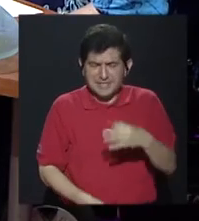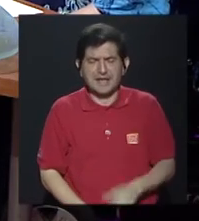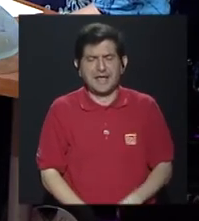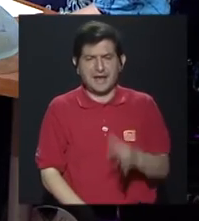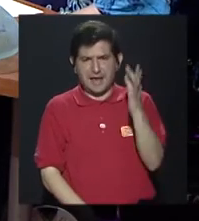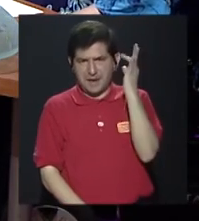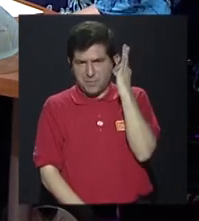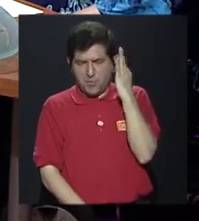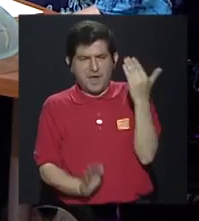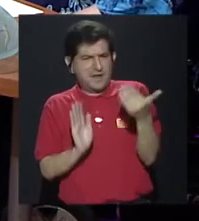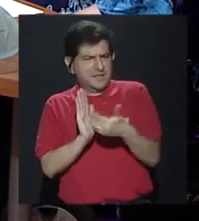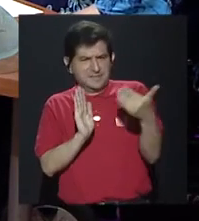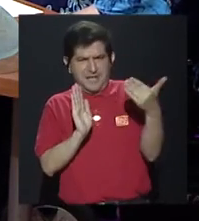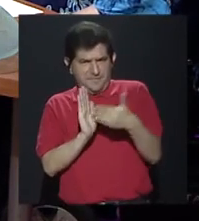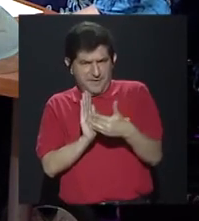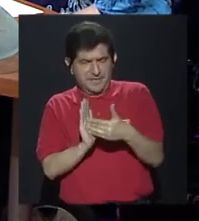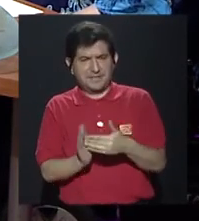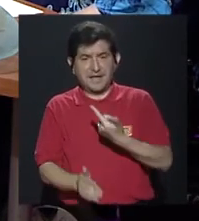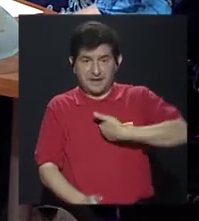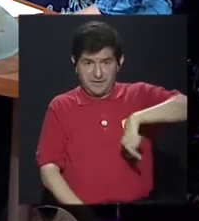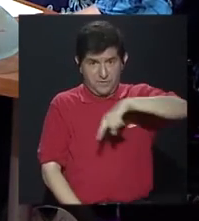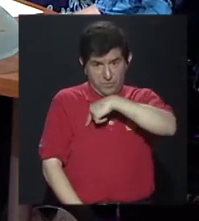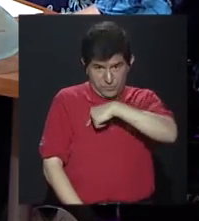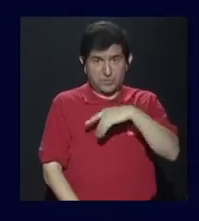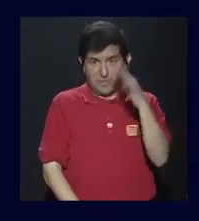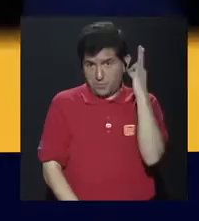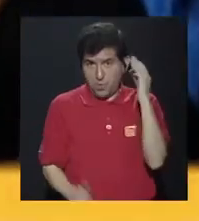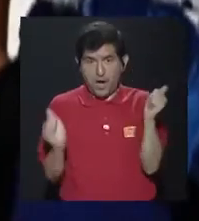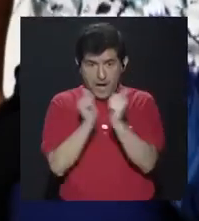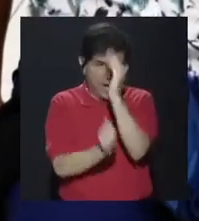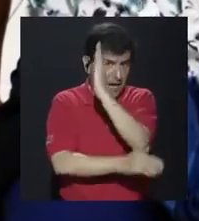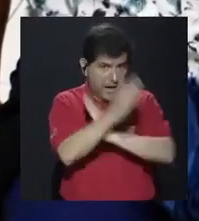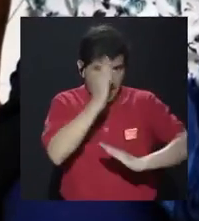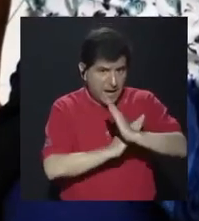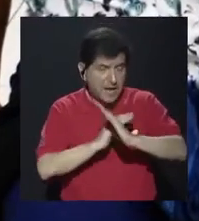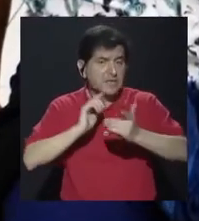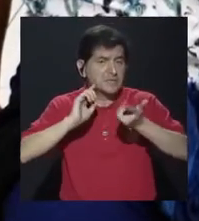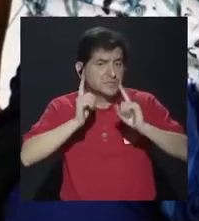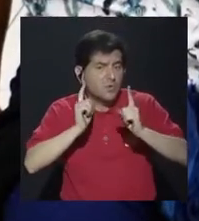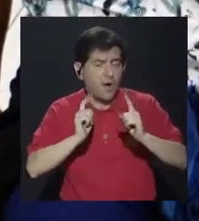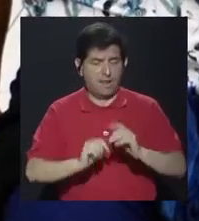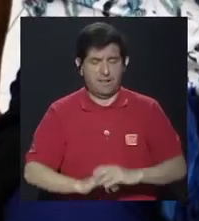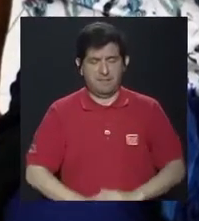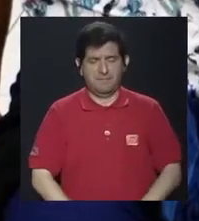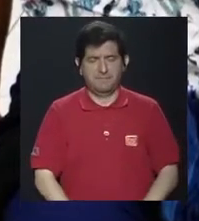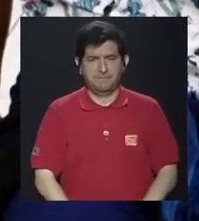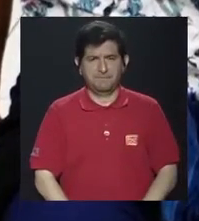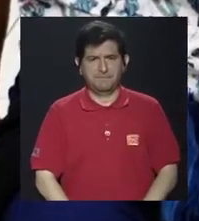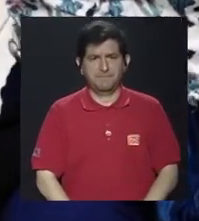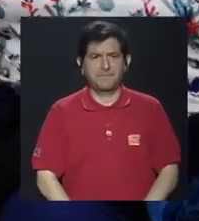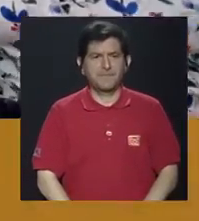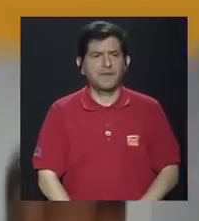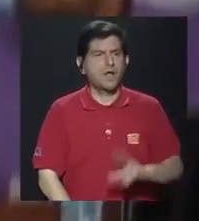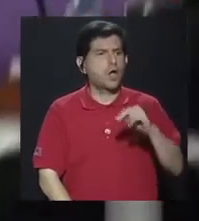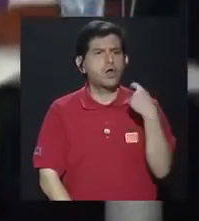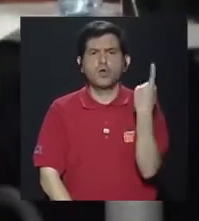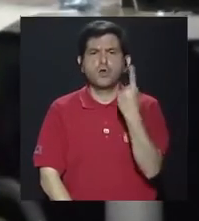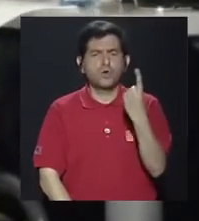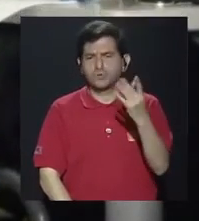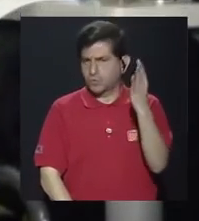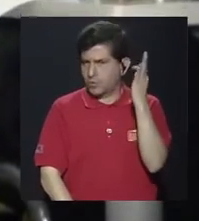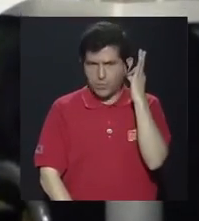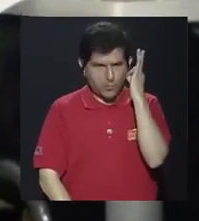mujeres enfrentamos las que tenemos discapacidad? Carla. Bueno, yo pienso que no solamente como